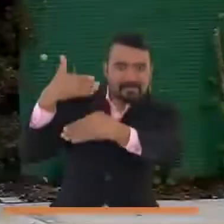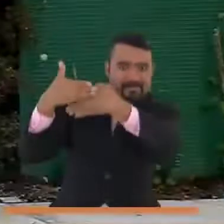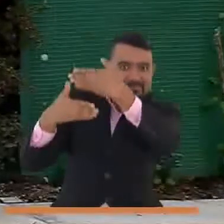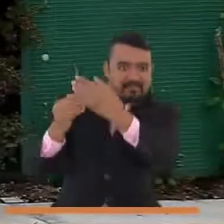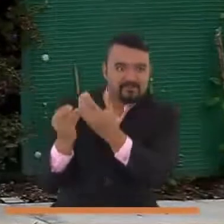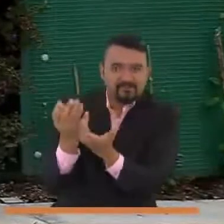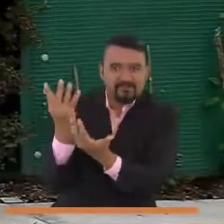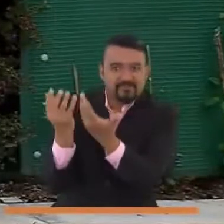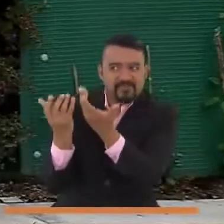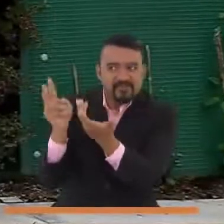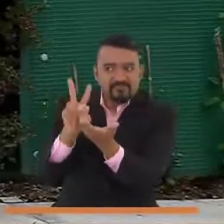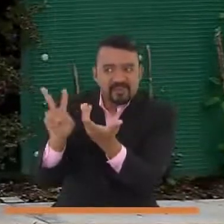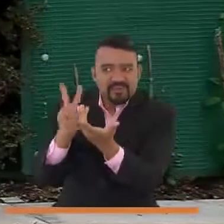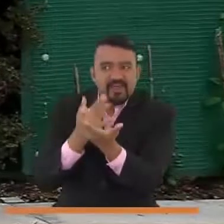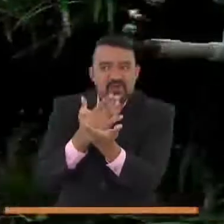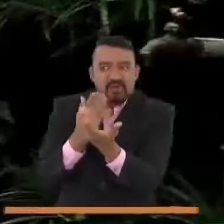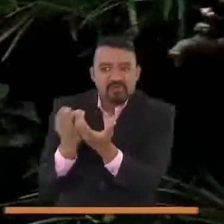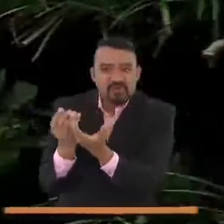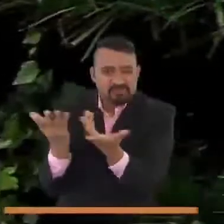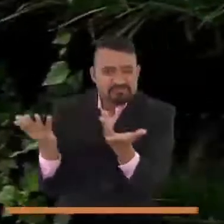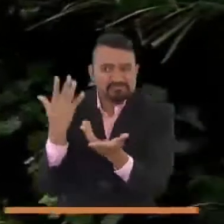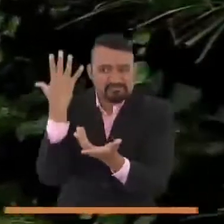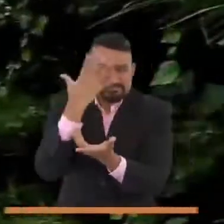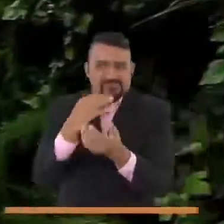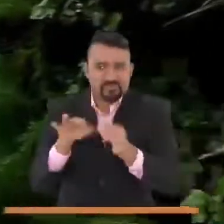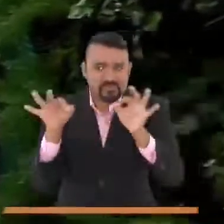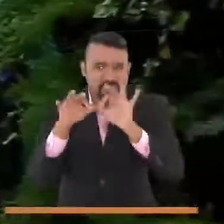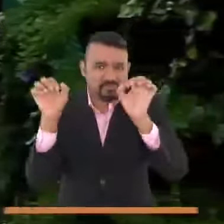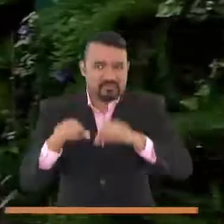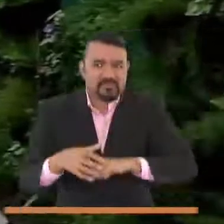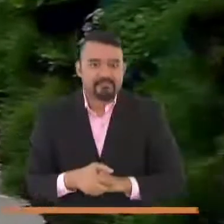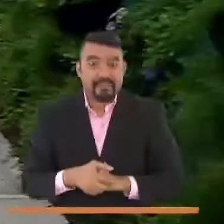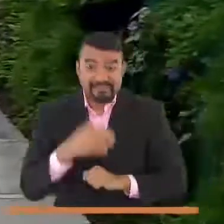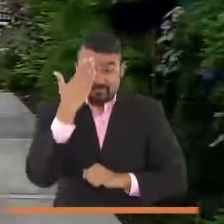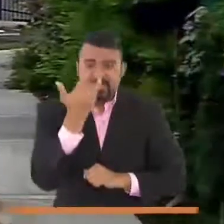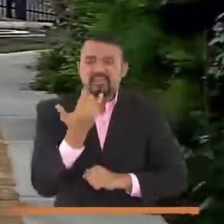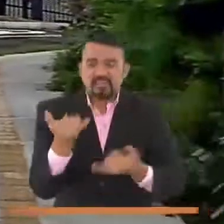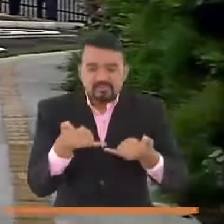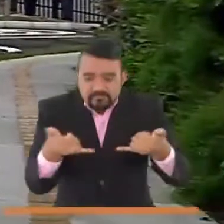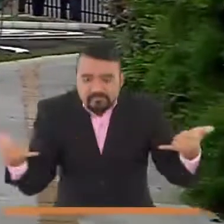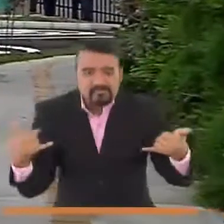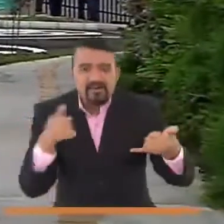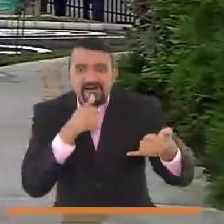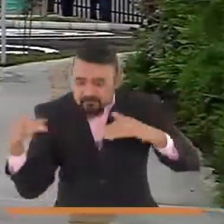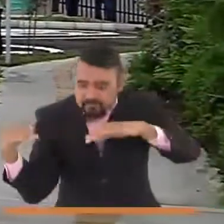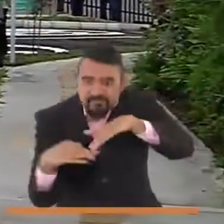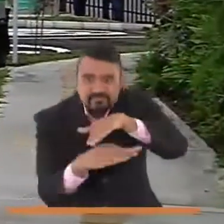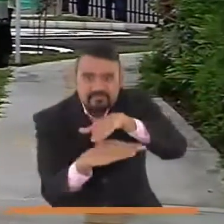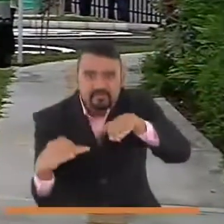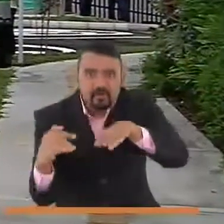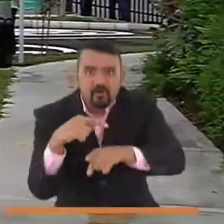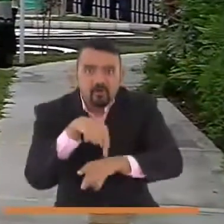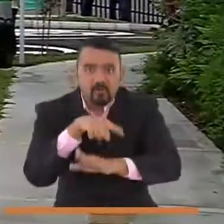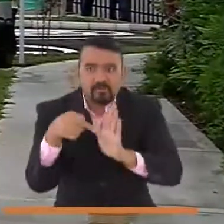esas inversiones. Reposición de redes también de alcantarillado, se hizo una reposición importante ahí de redes. Entonces son obras que son muy integrales